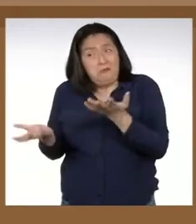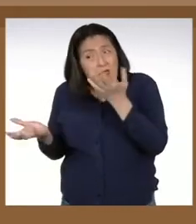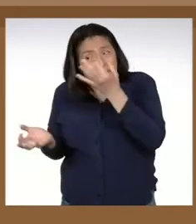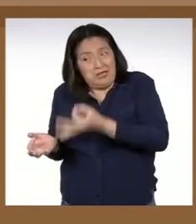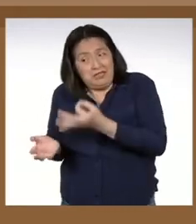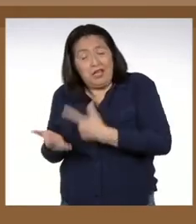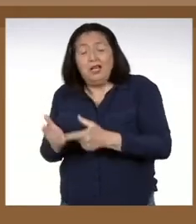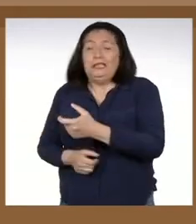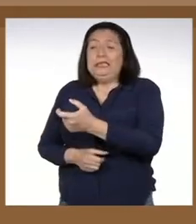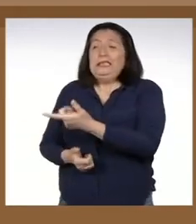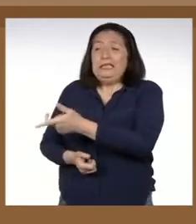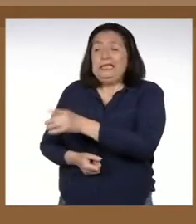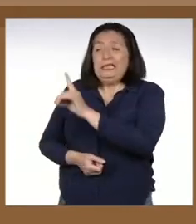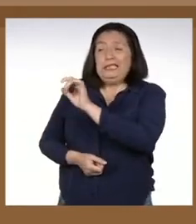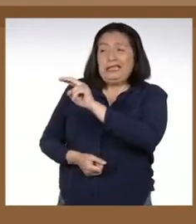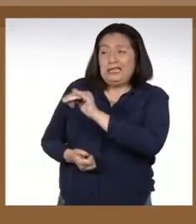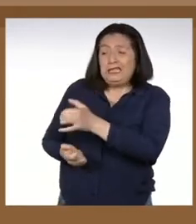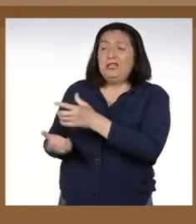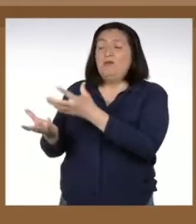pocas galletas?